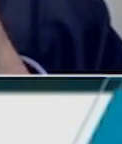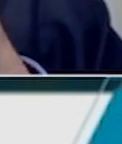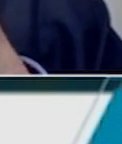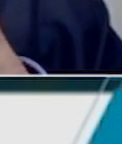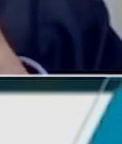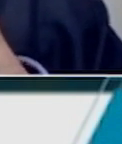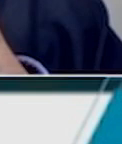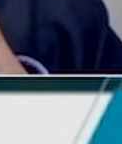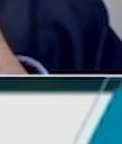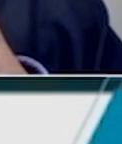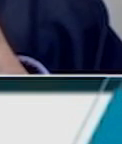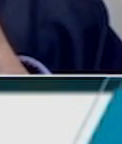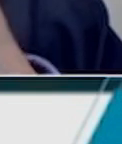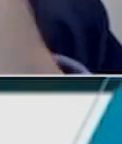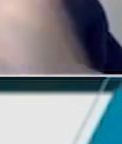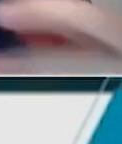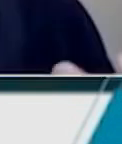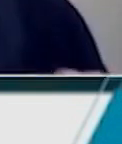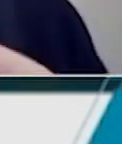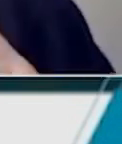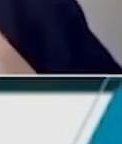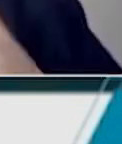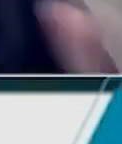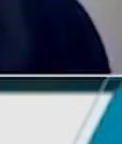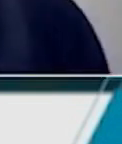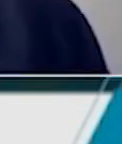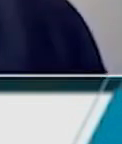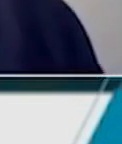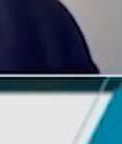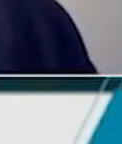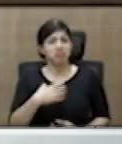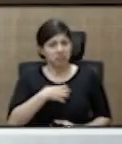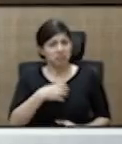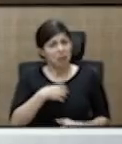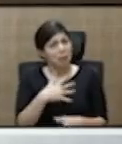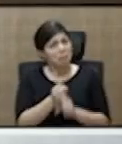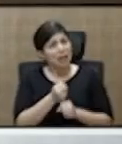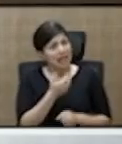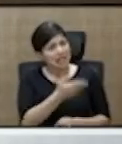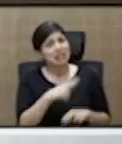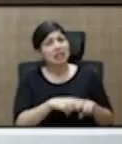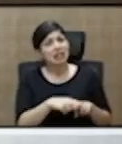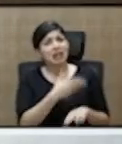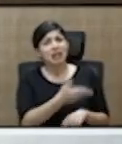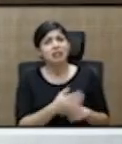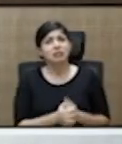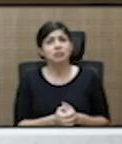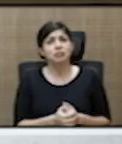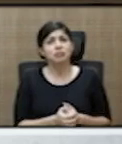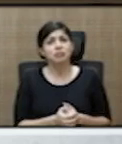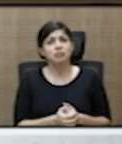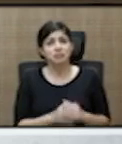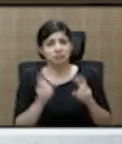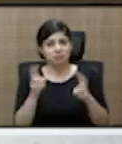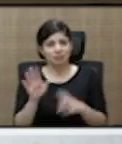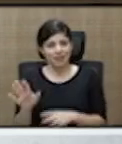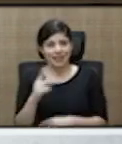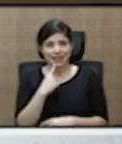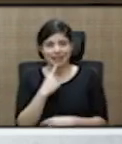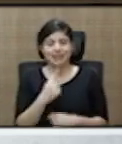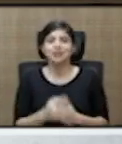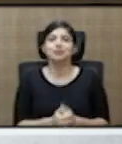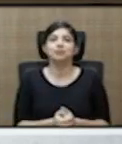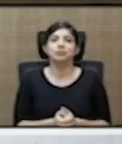muchísimo. Brevemente. Mire, es absolutamente necesario crear esos vínculos para no tener un